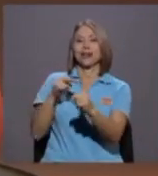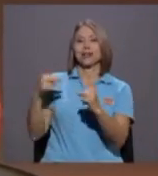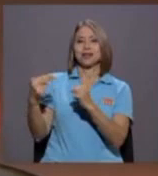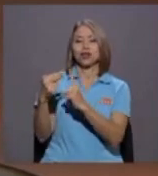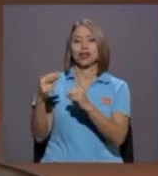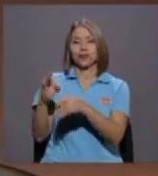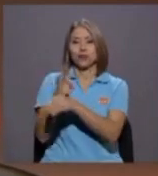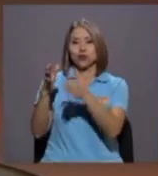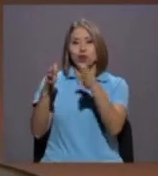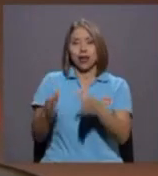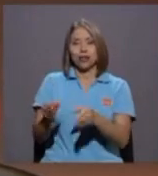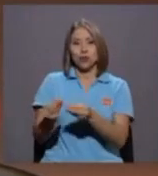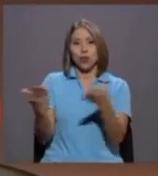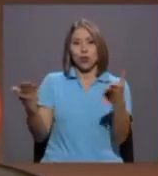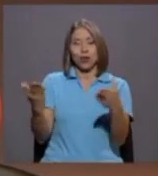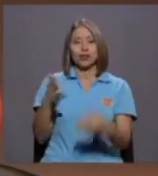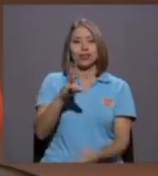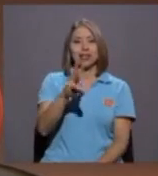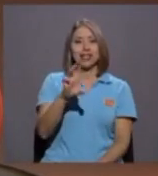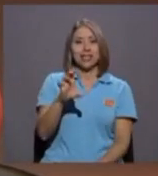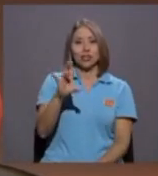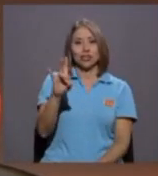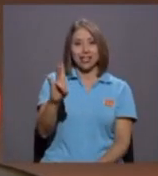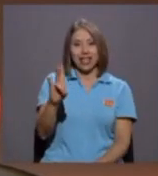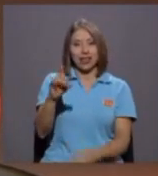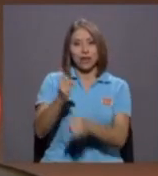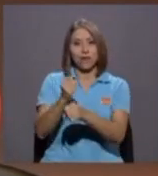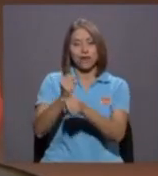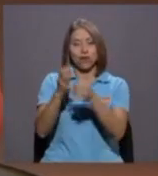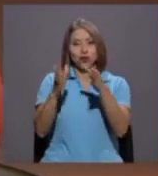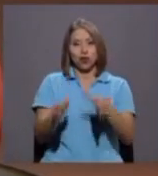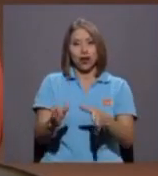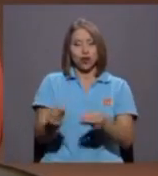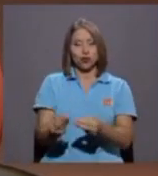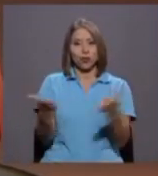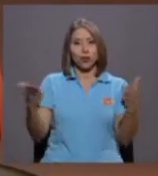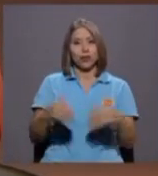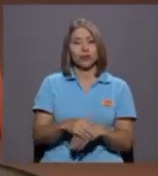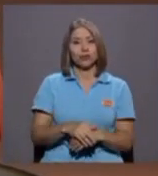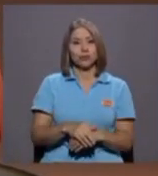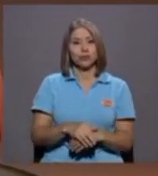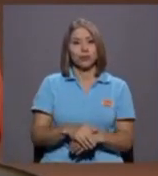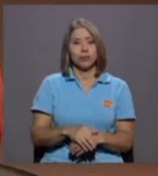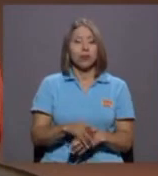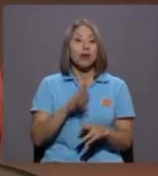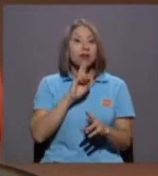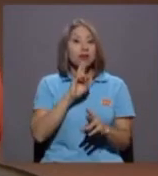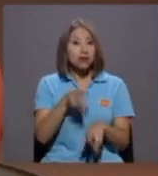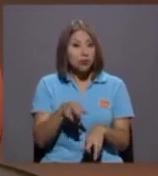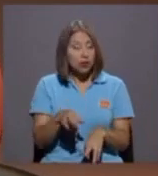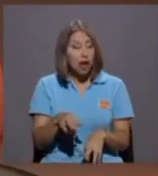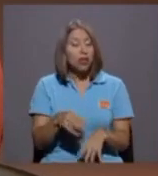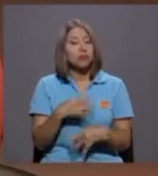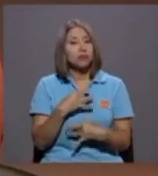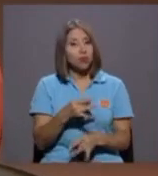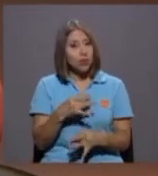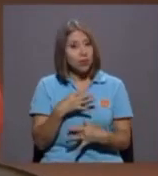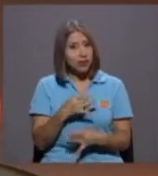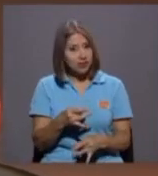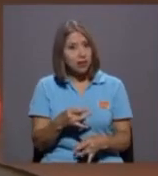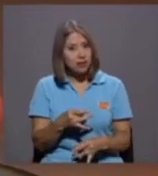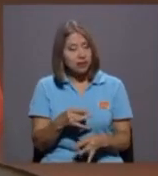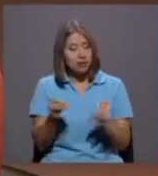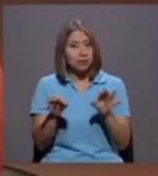encuestaron 607 funcionarios públicos y los resultados son muy interesantes,